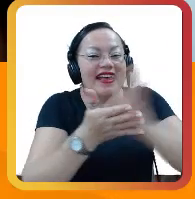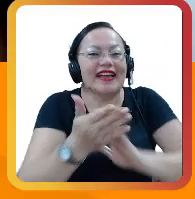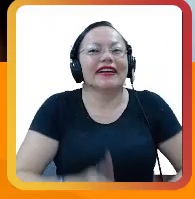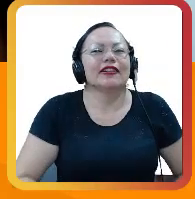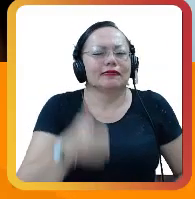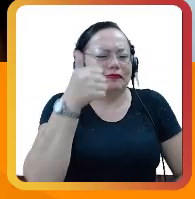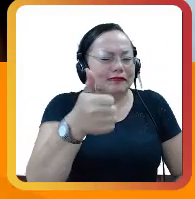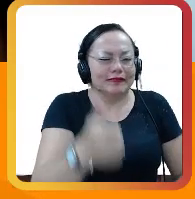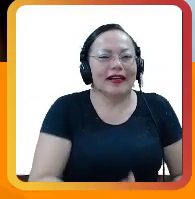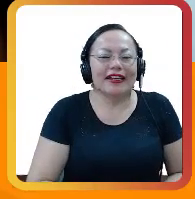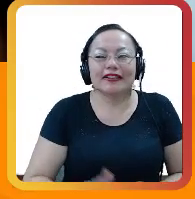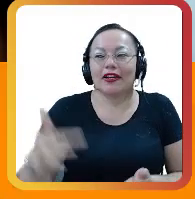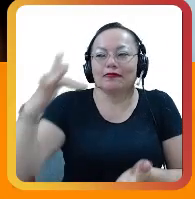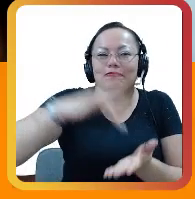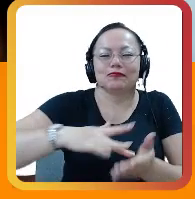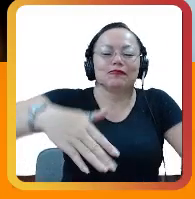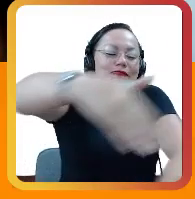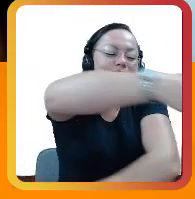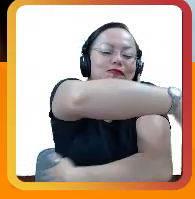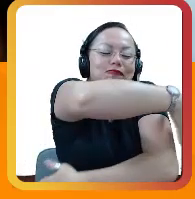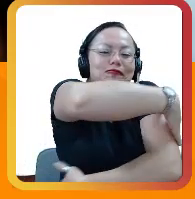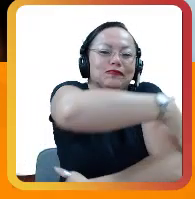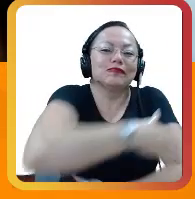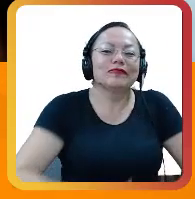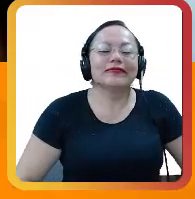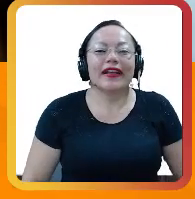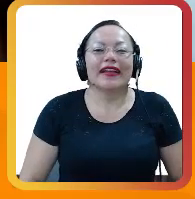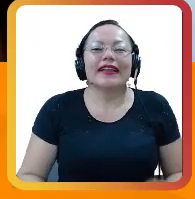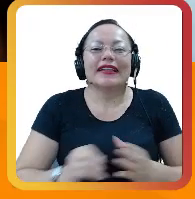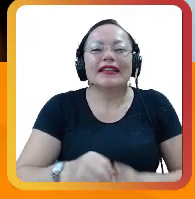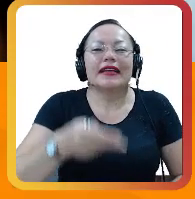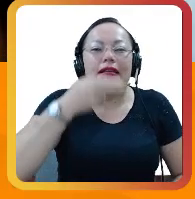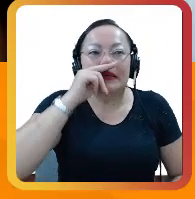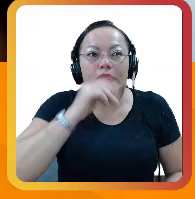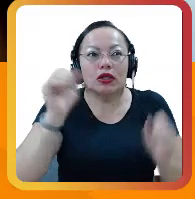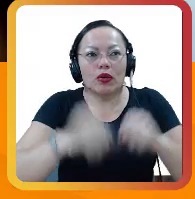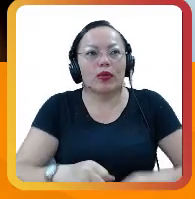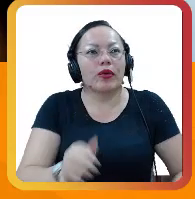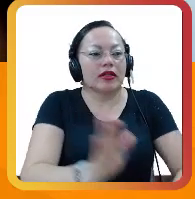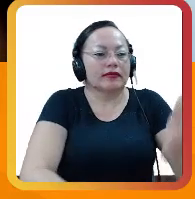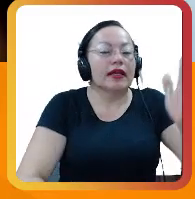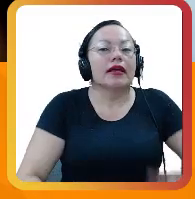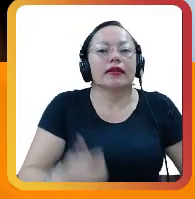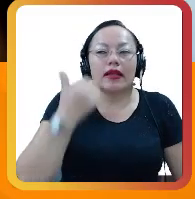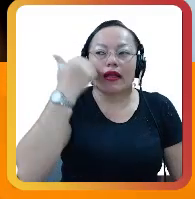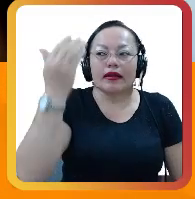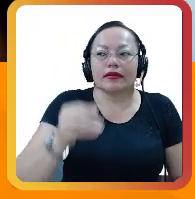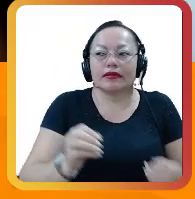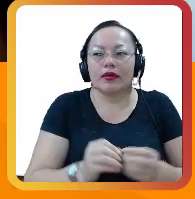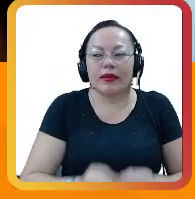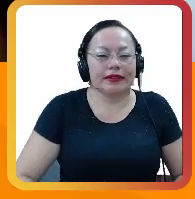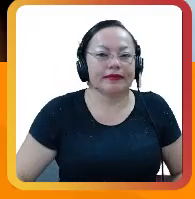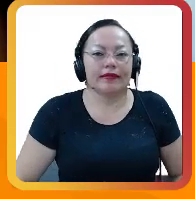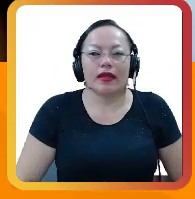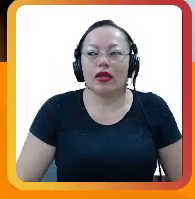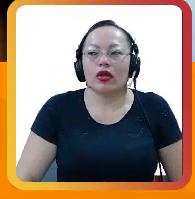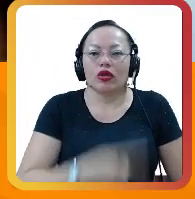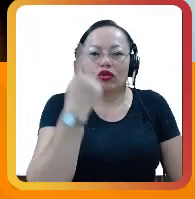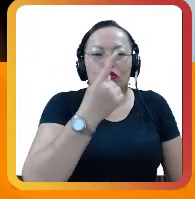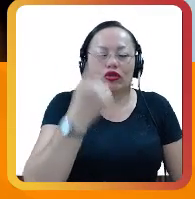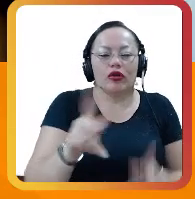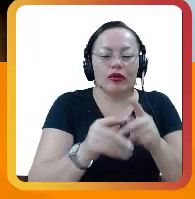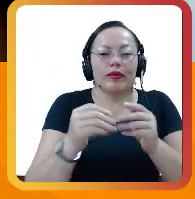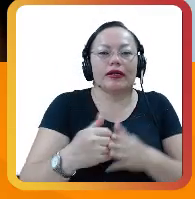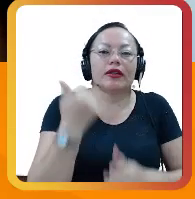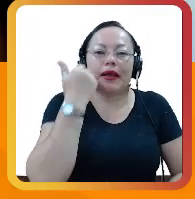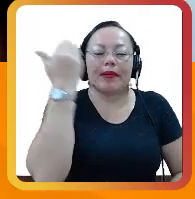Paisita Arias. Pues un abrazo también. ¿Los niños pueden salir con los adultos? No, solo los adultos.